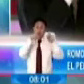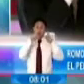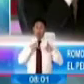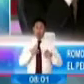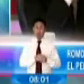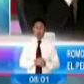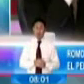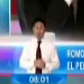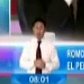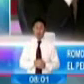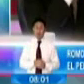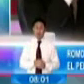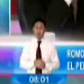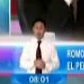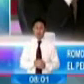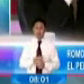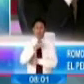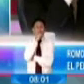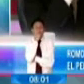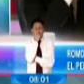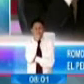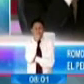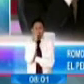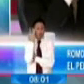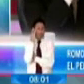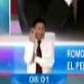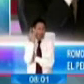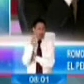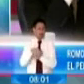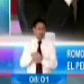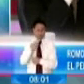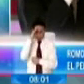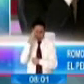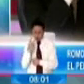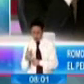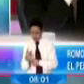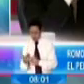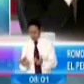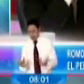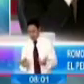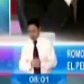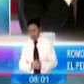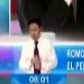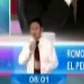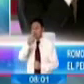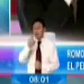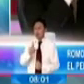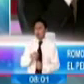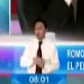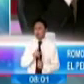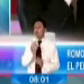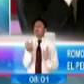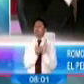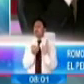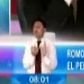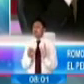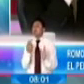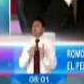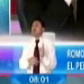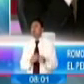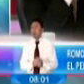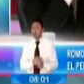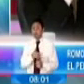el puente de la frontera. Extraño, la policía, ¿no?, se percata de esto, los interroga, les pide identificarse.